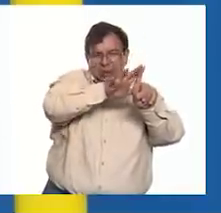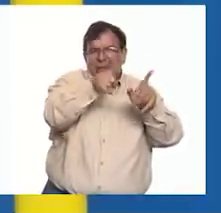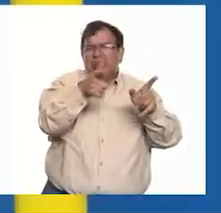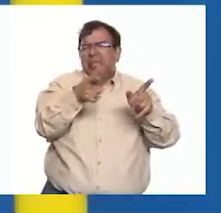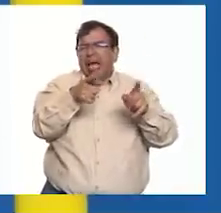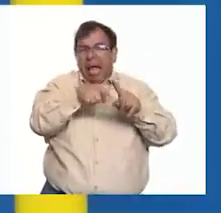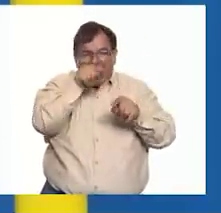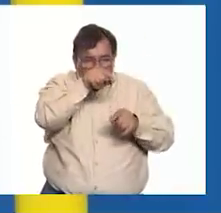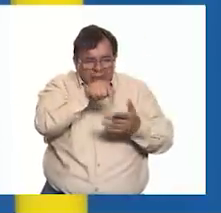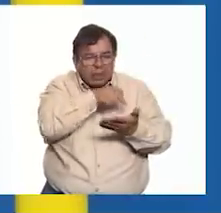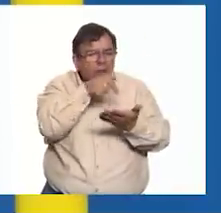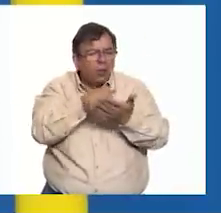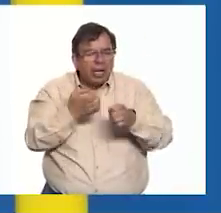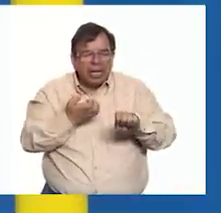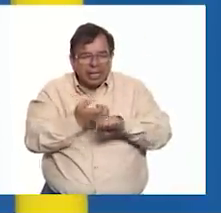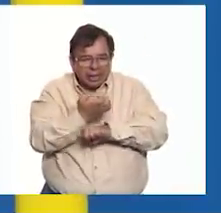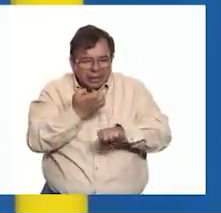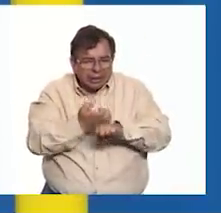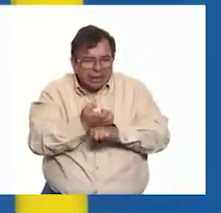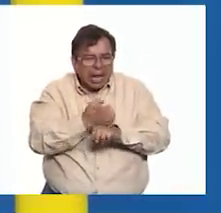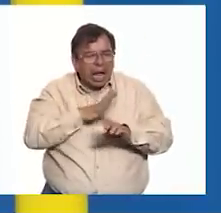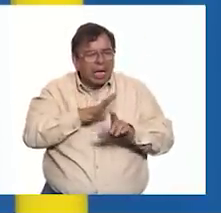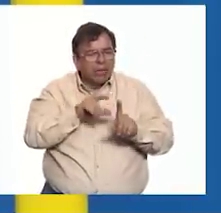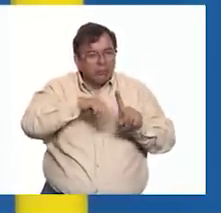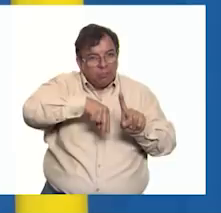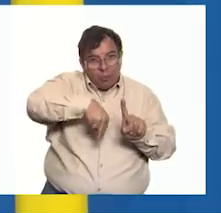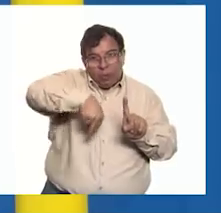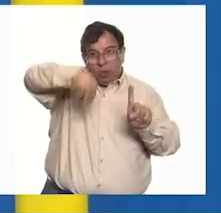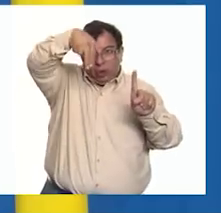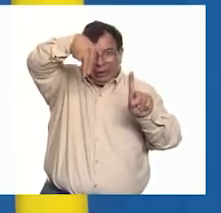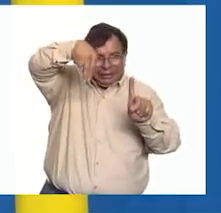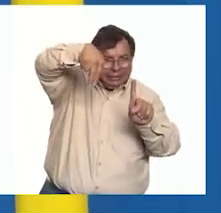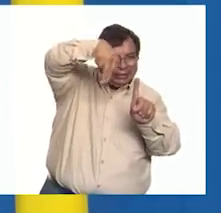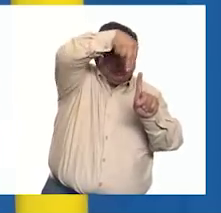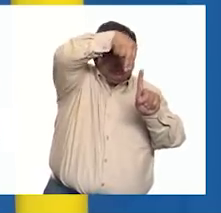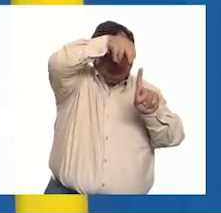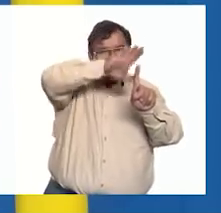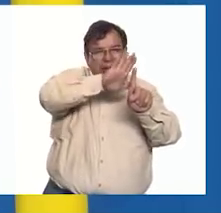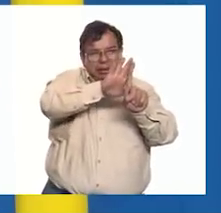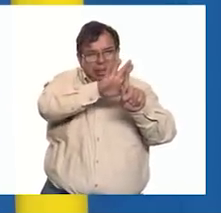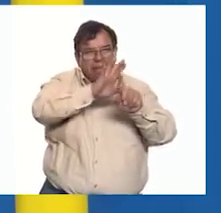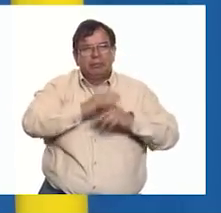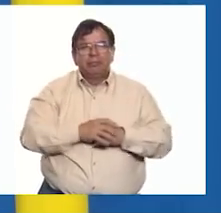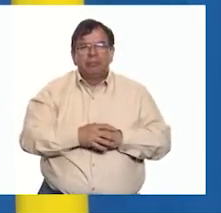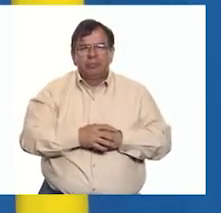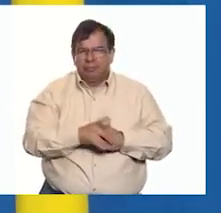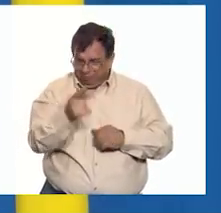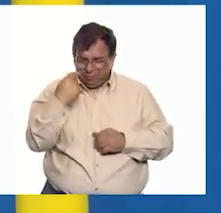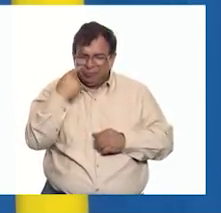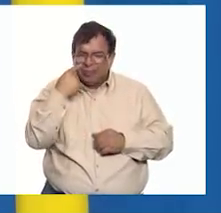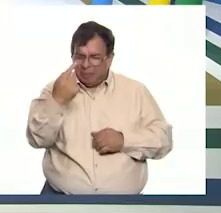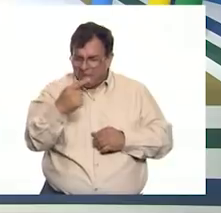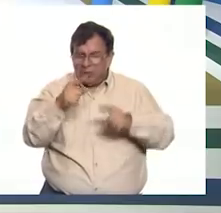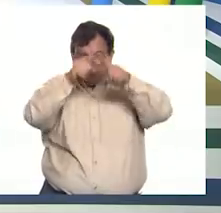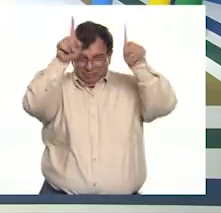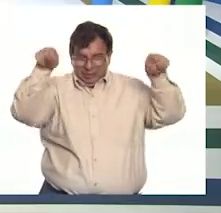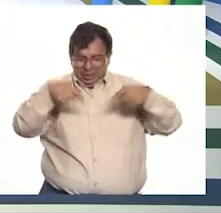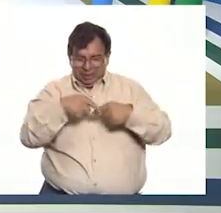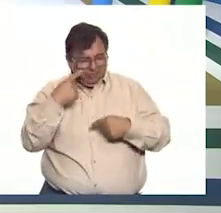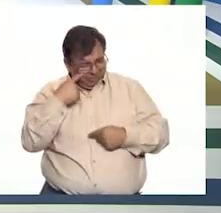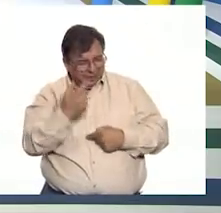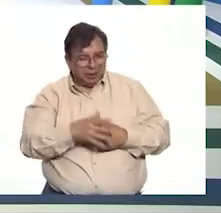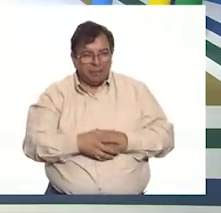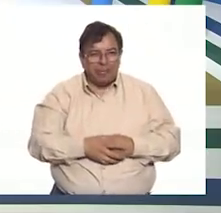entidades que por ubicación geográfica se encuentran al norte y al oeste de nuestro país, Larisa. ¿Me acompañas al pizarrón, por favor?